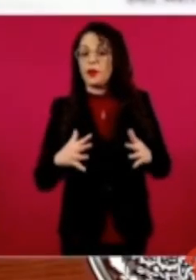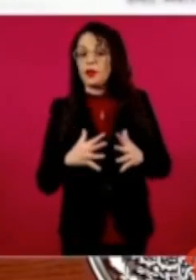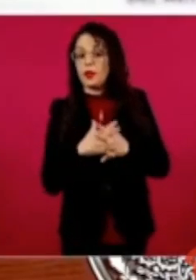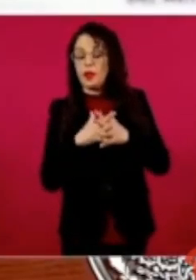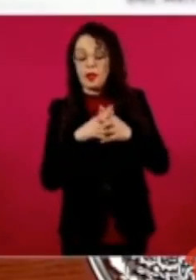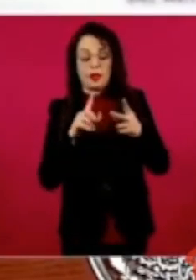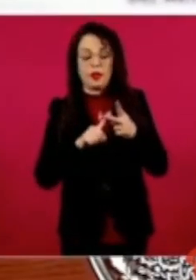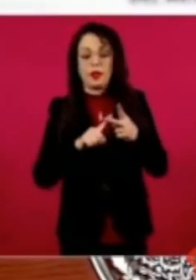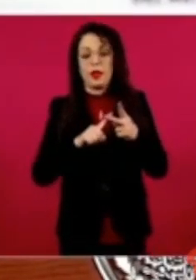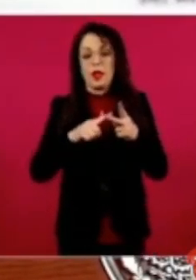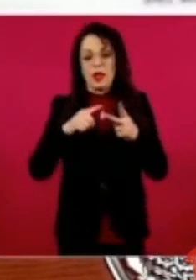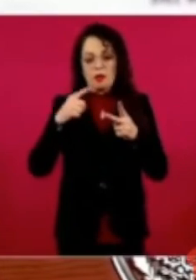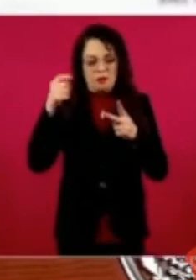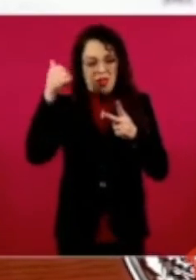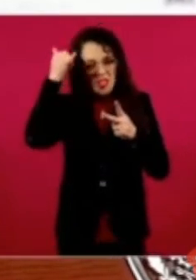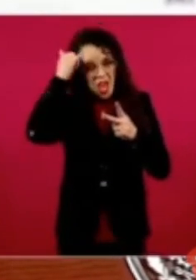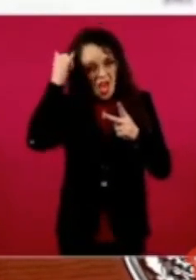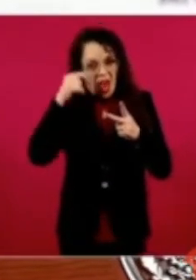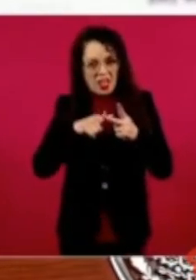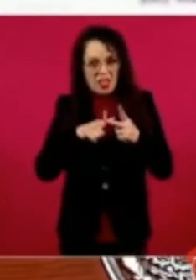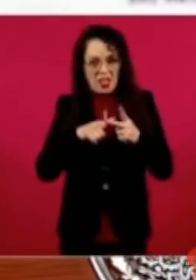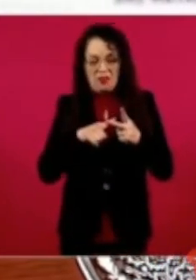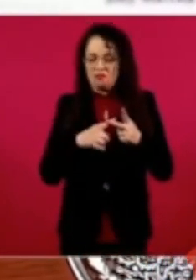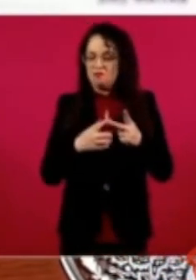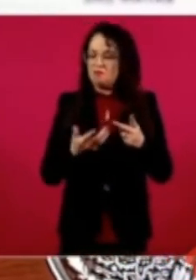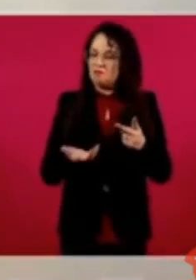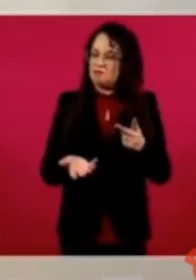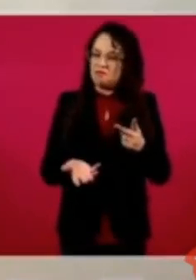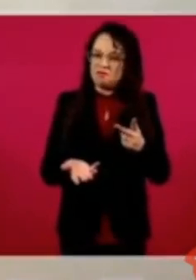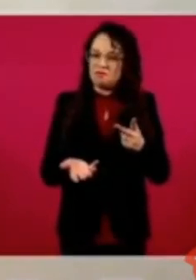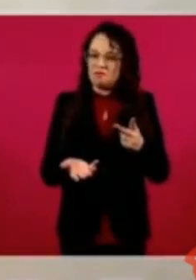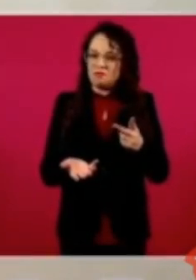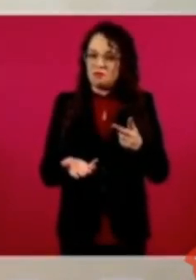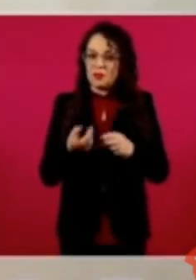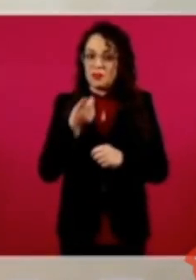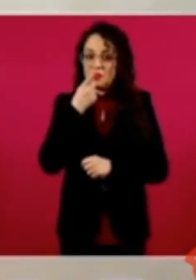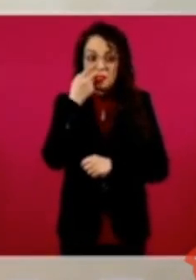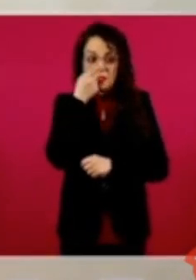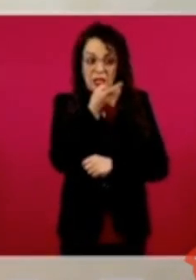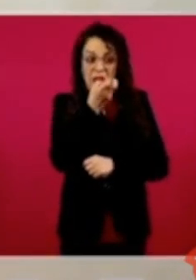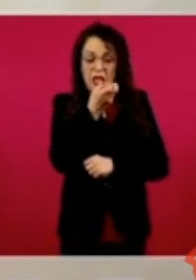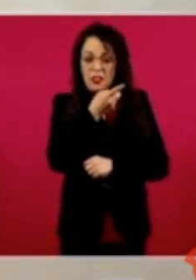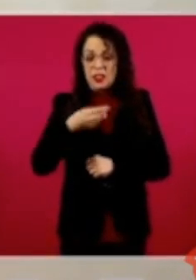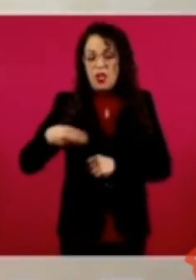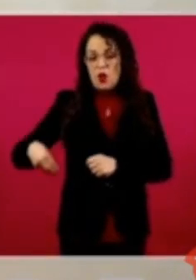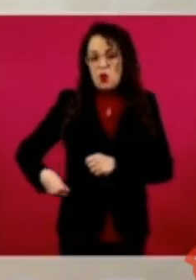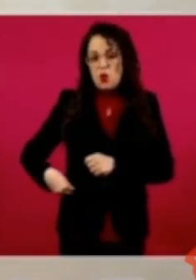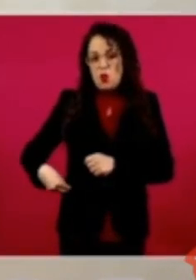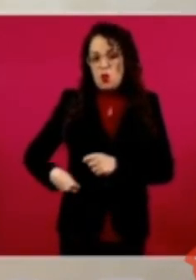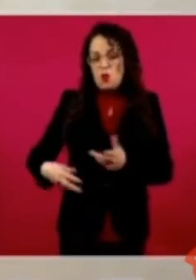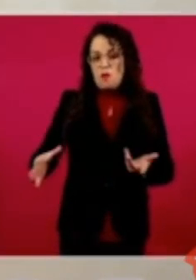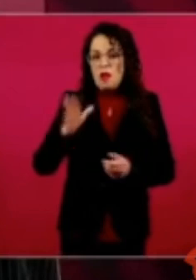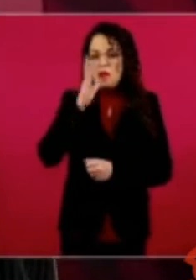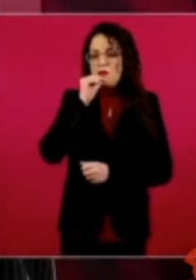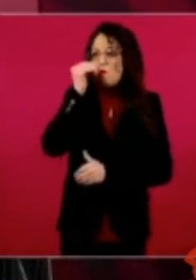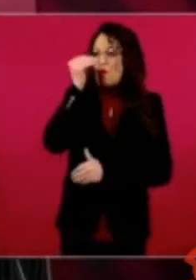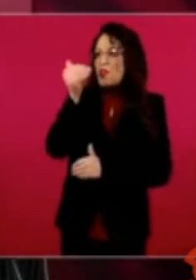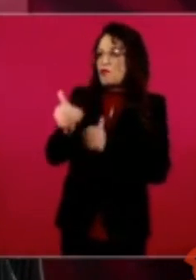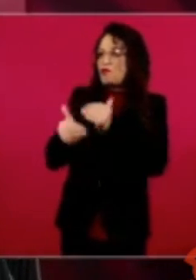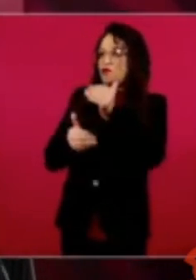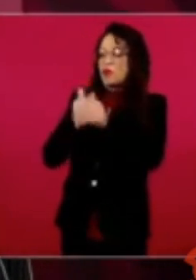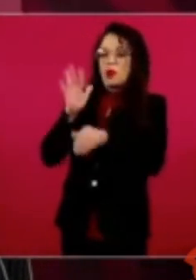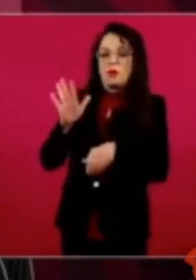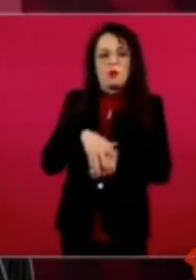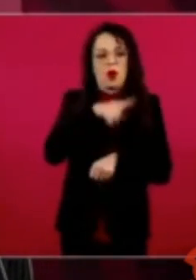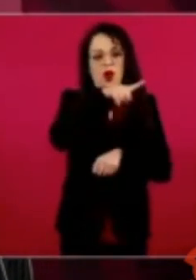y llega a decir de que impiden el progreso y que se sentían los dueños de las tierras y de las